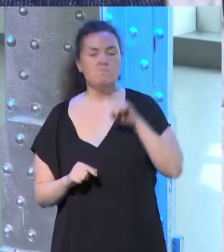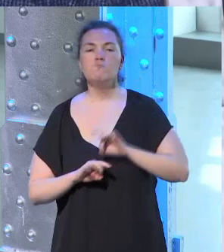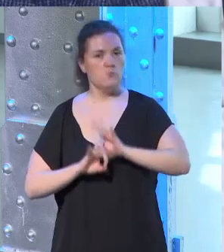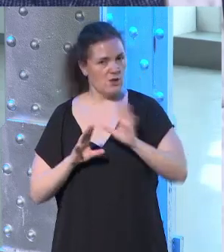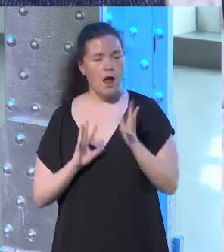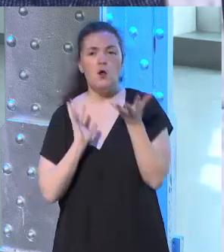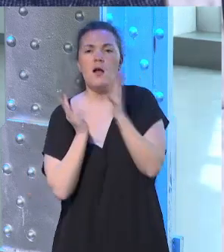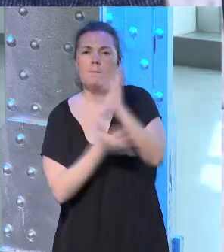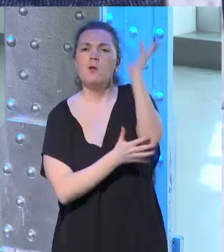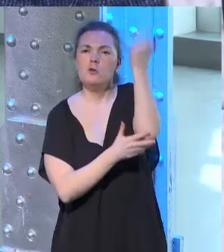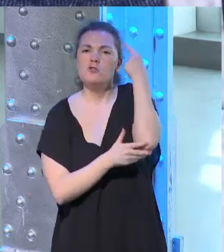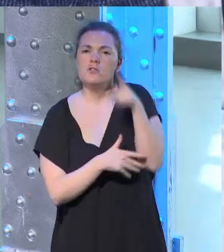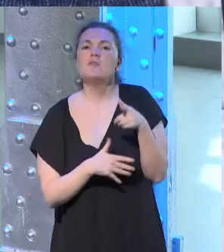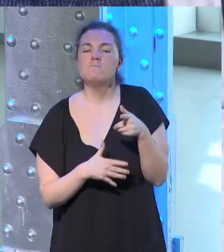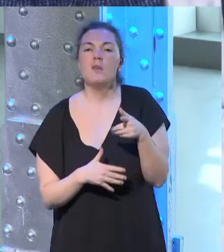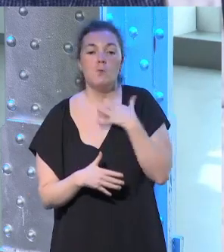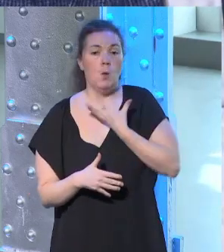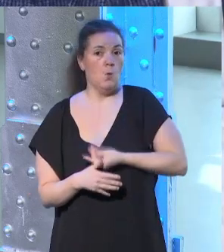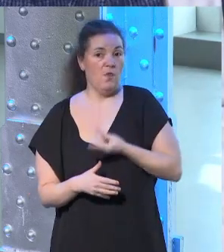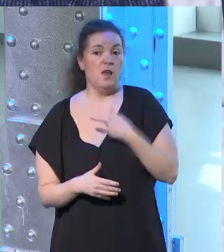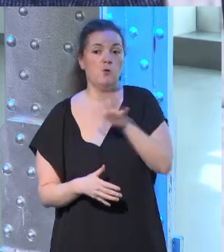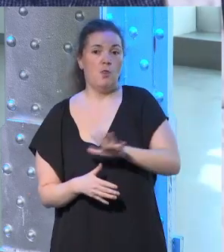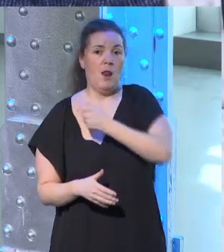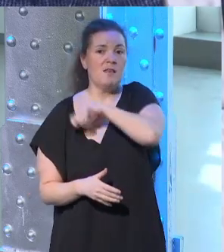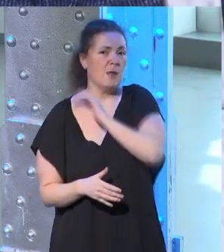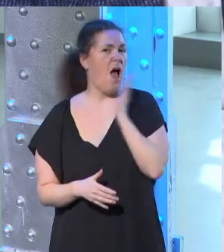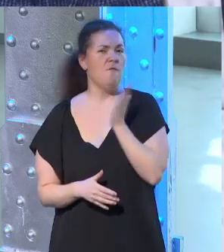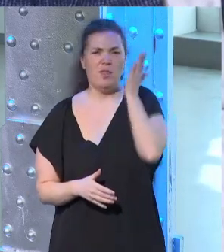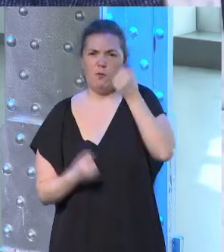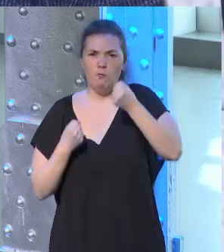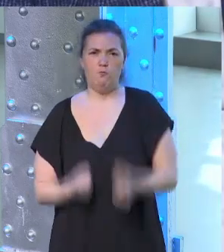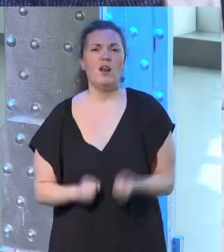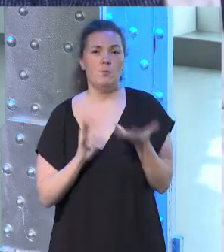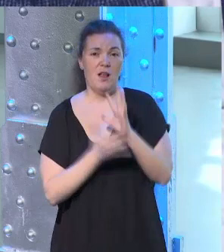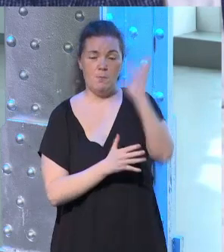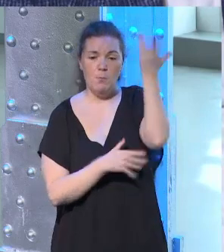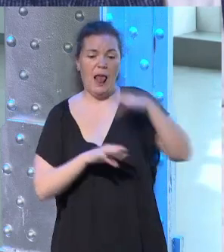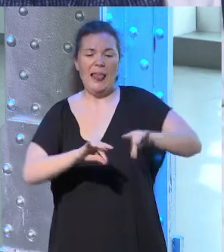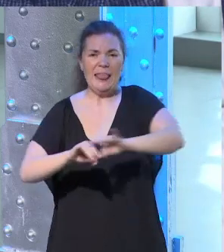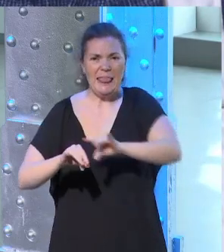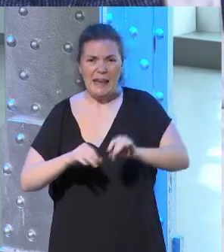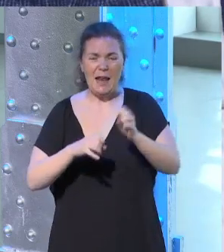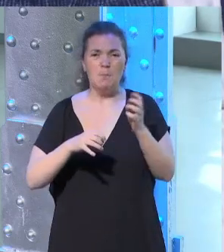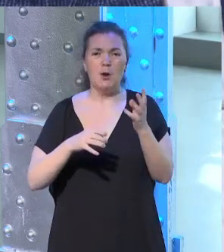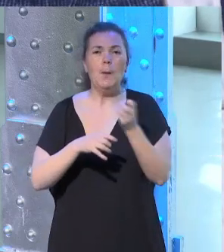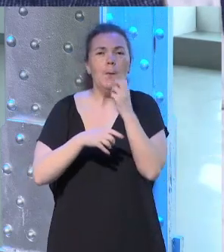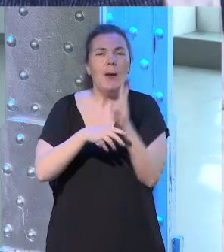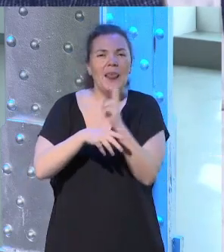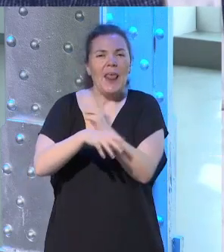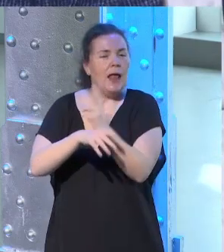cambio climático, porque Murcia es una de las regiones de España más afectadas por el cambio climático, por la erosión, por la desertización. Es una de las